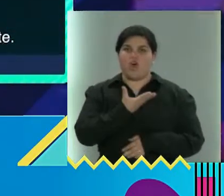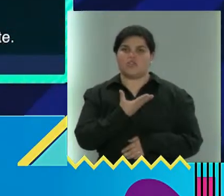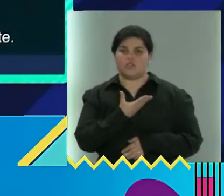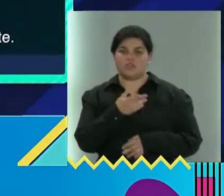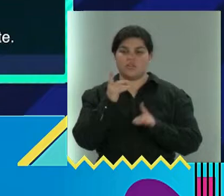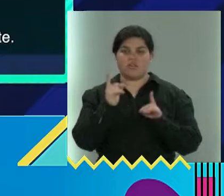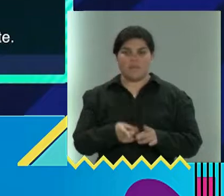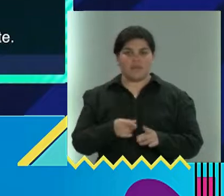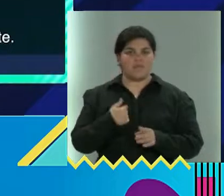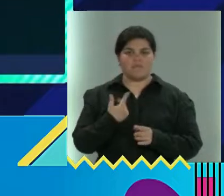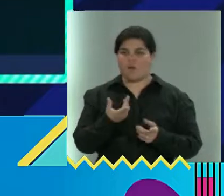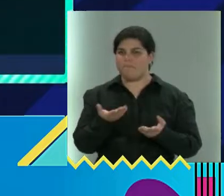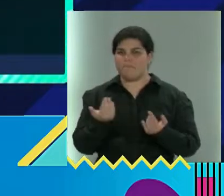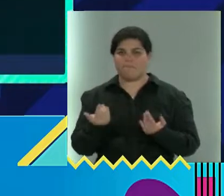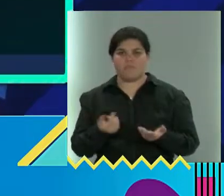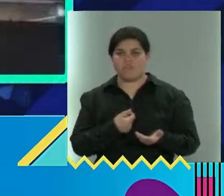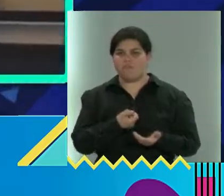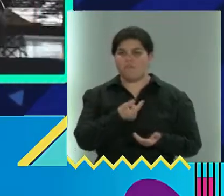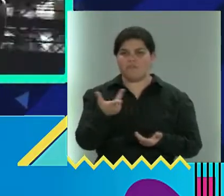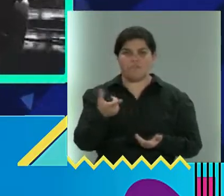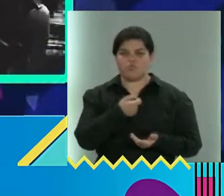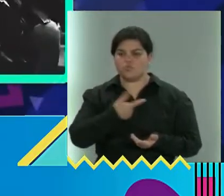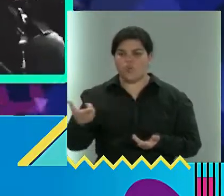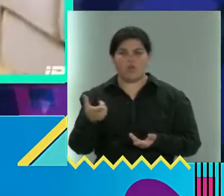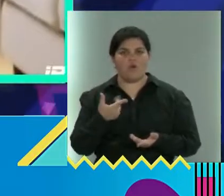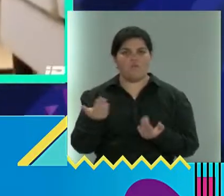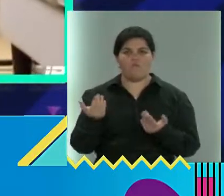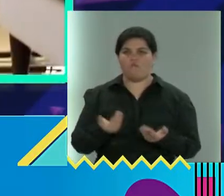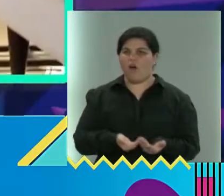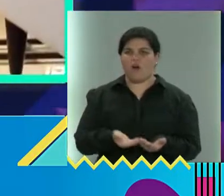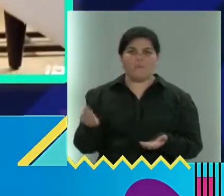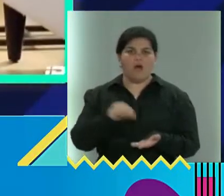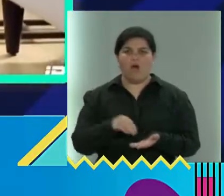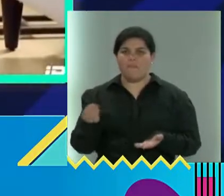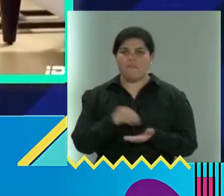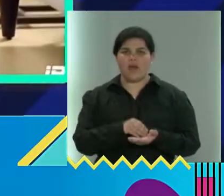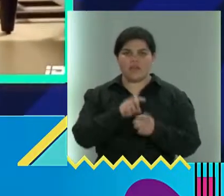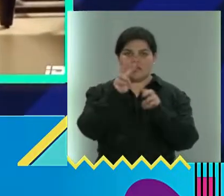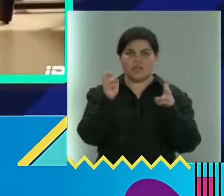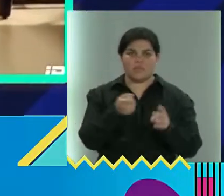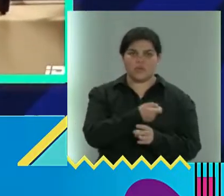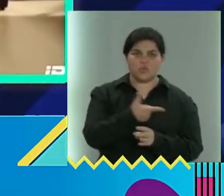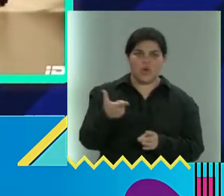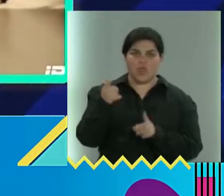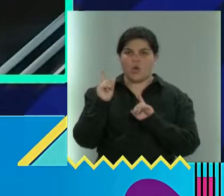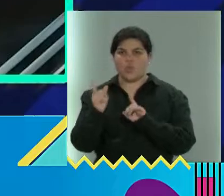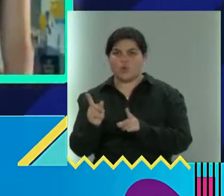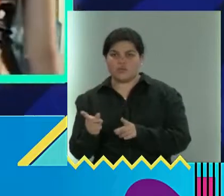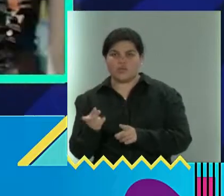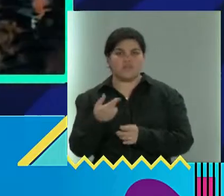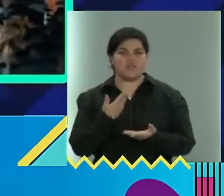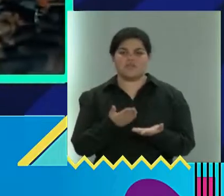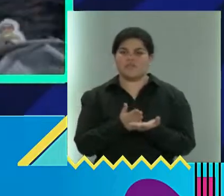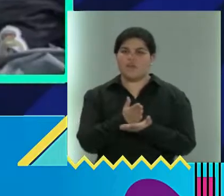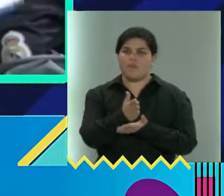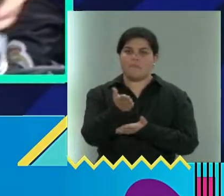siempre parece poco y que siempre es poco, digamos, para cuando se habla de salario y de docencia. También